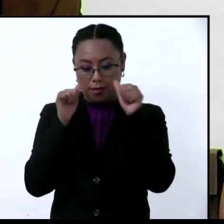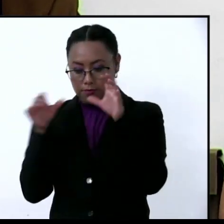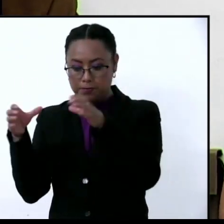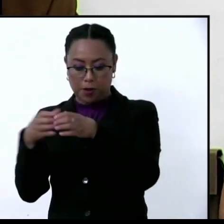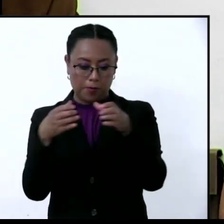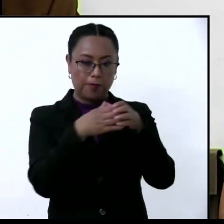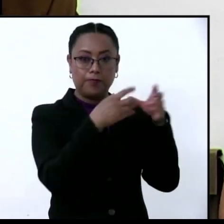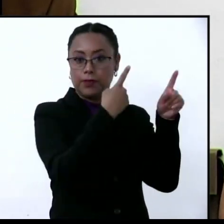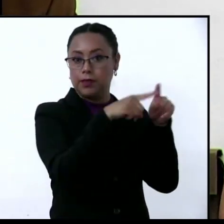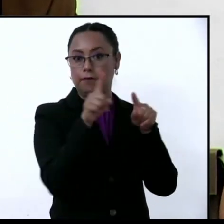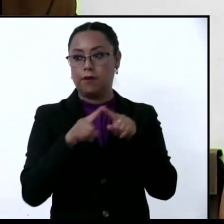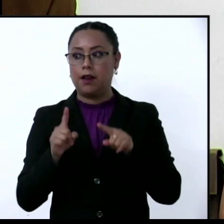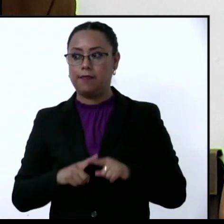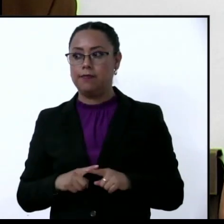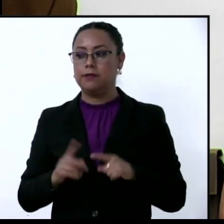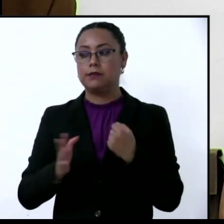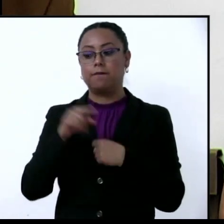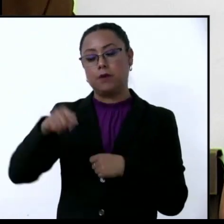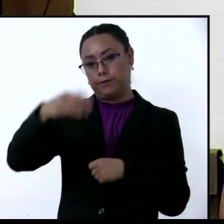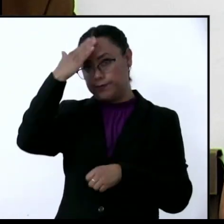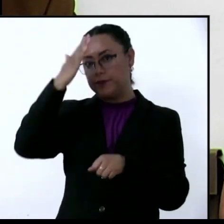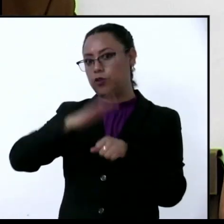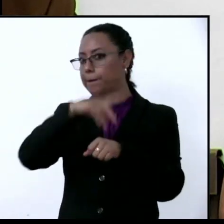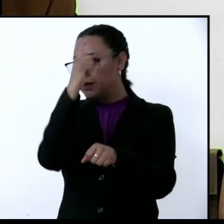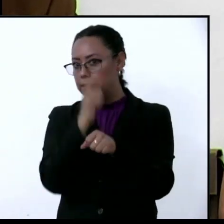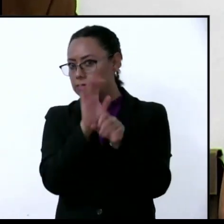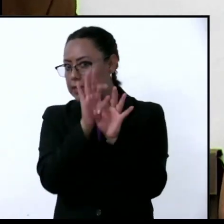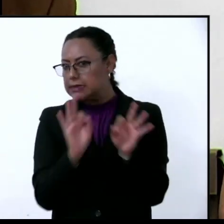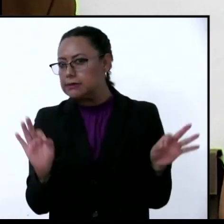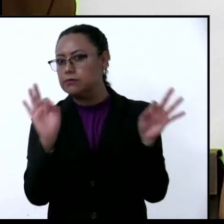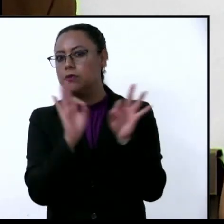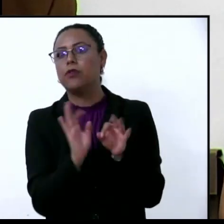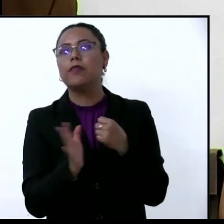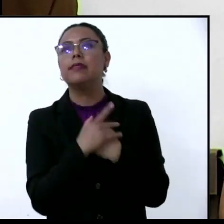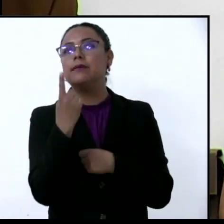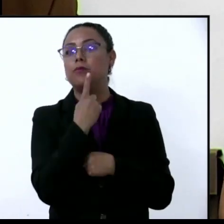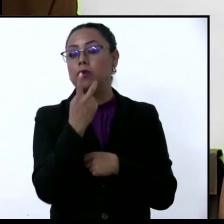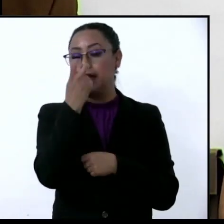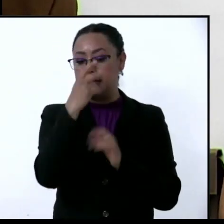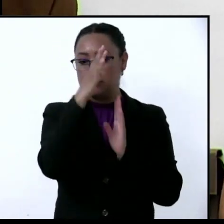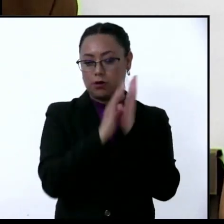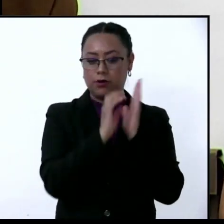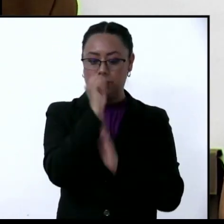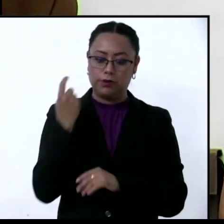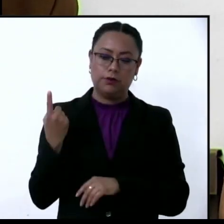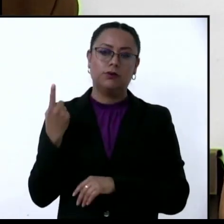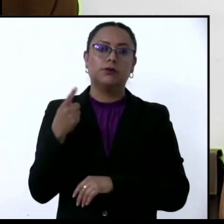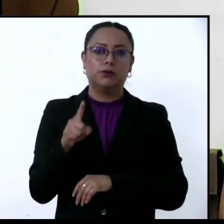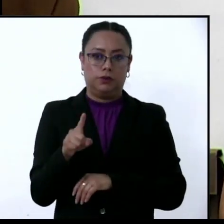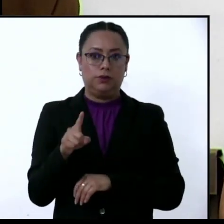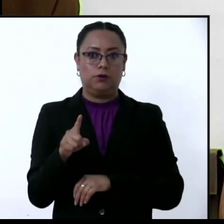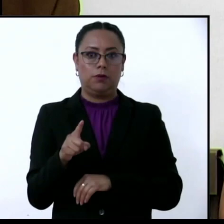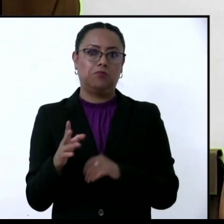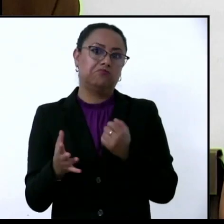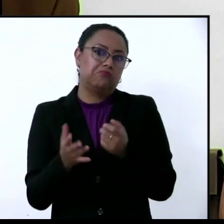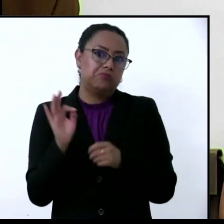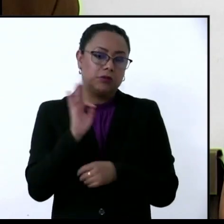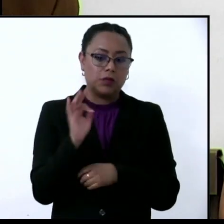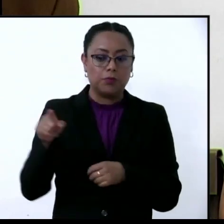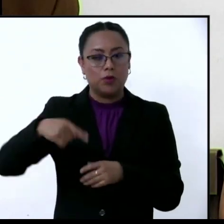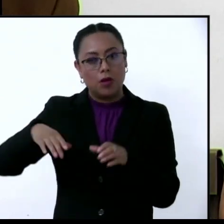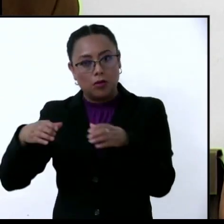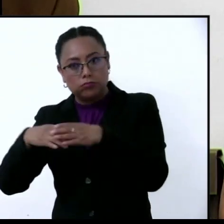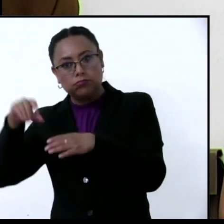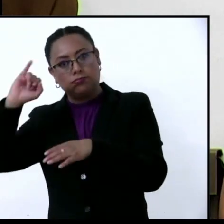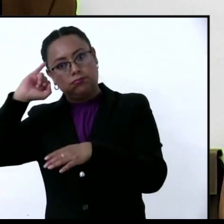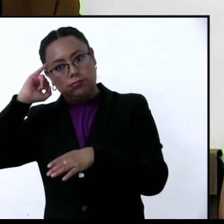que son consideradas como prioritarias por disposición constitucional: poblaciones indígenas, víctimas